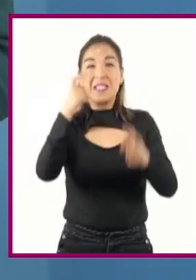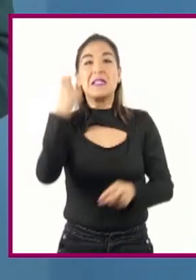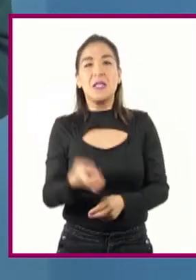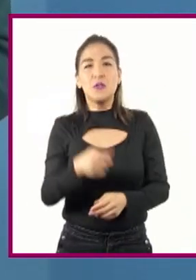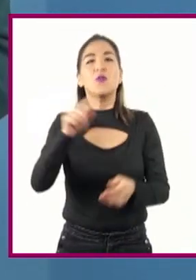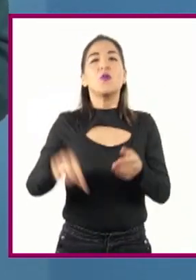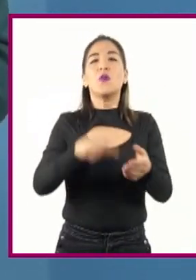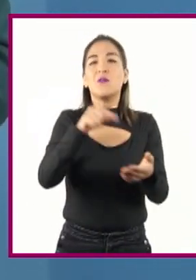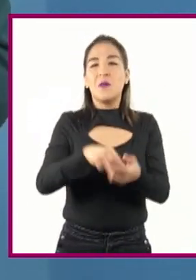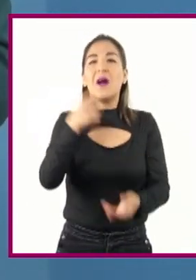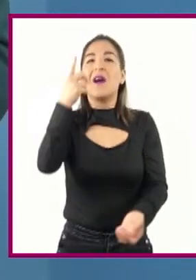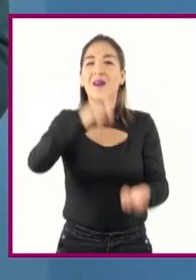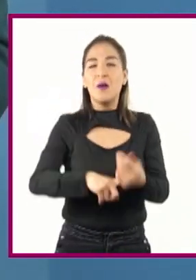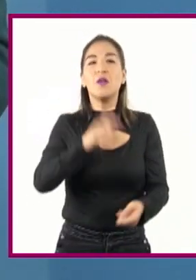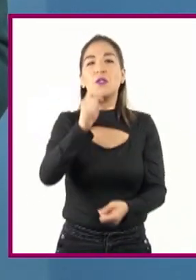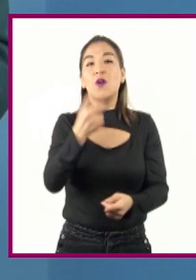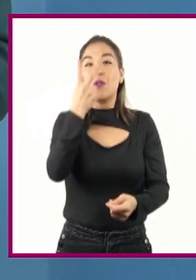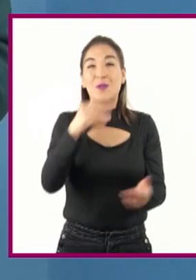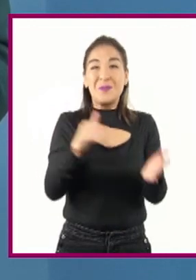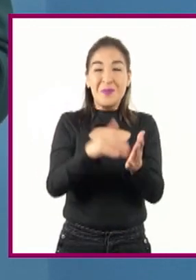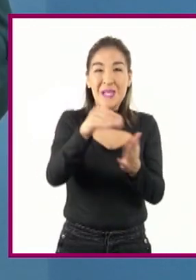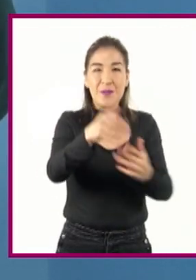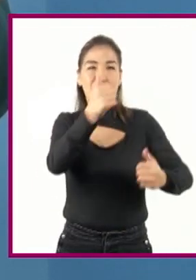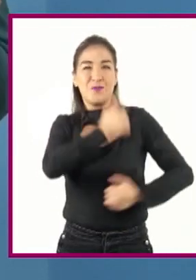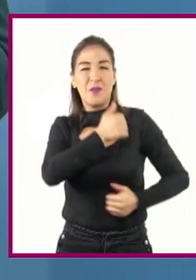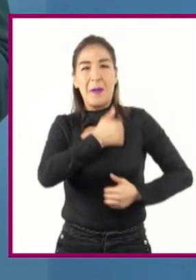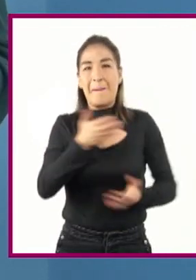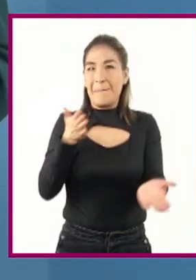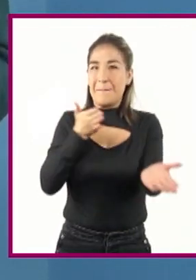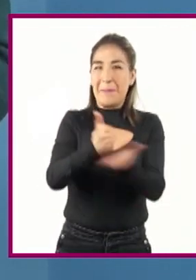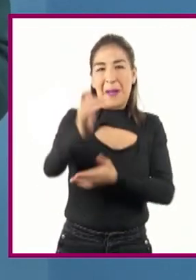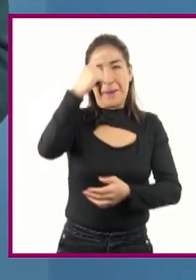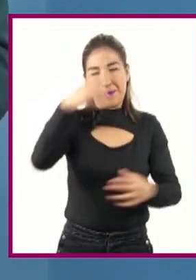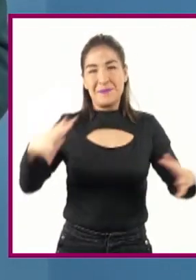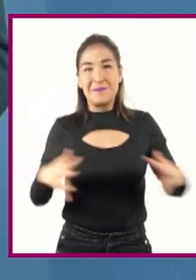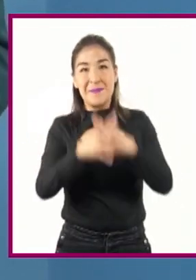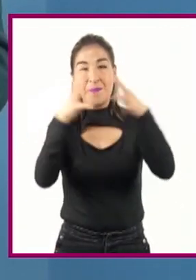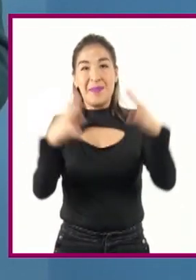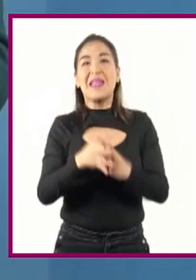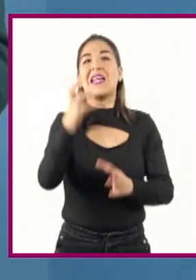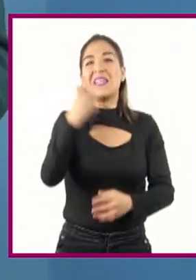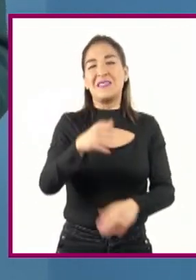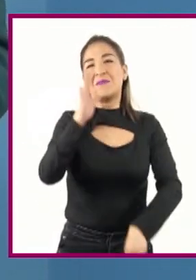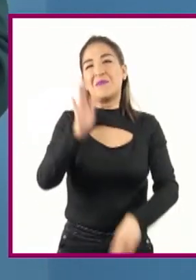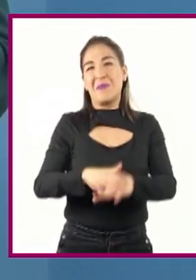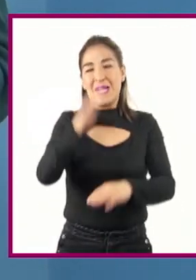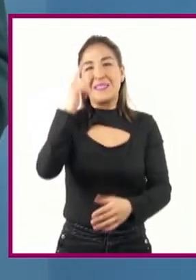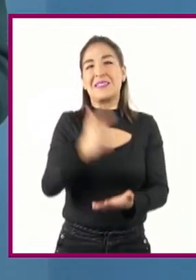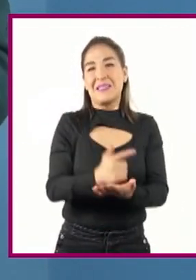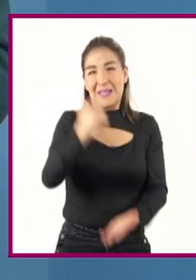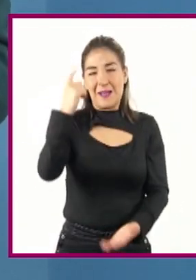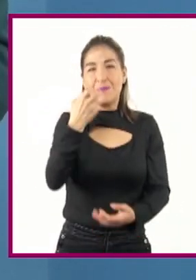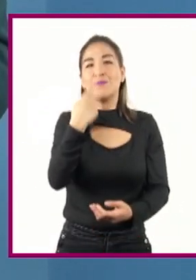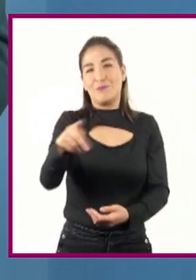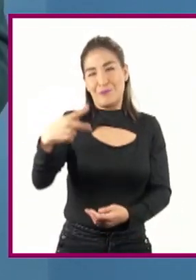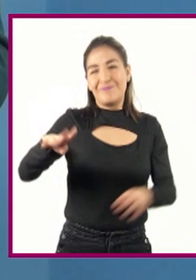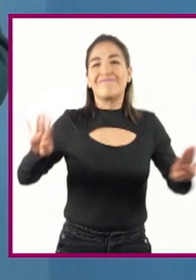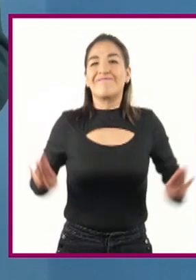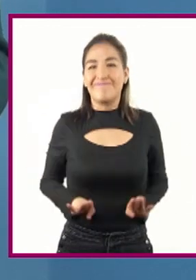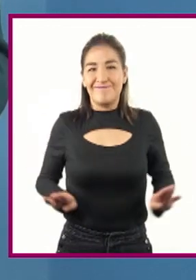intervinieron casi 2 millones de soldados. Fue la primera contienda masiva, característica de esta